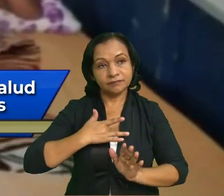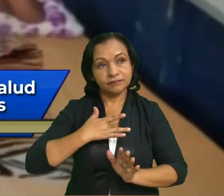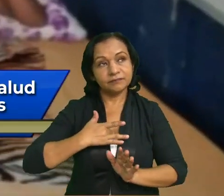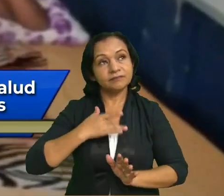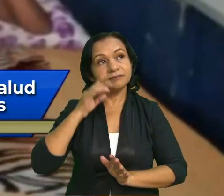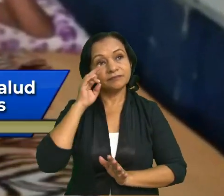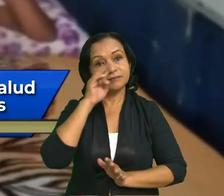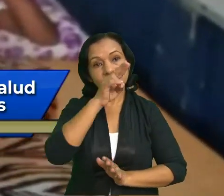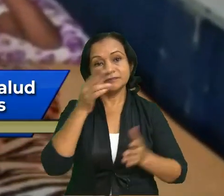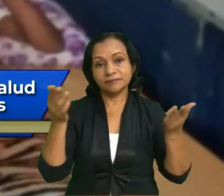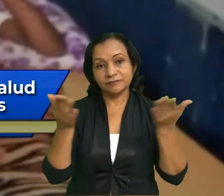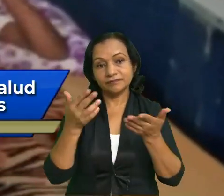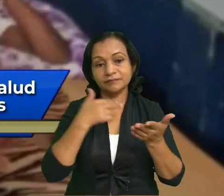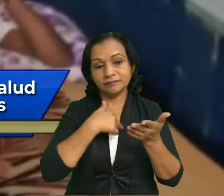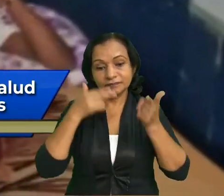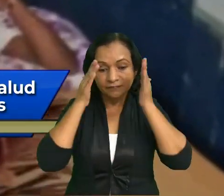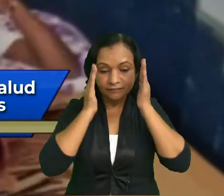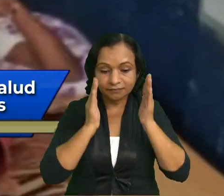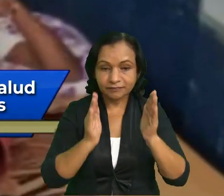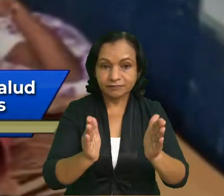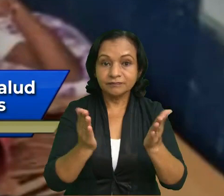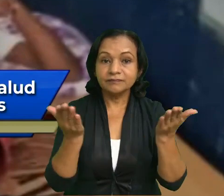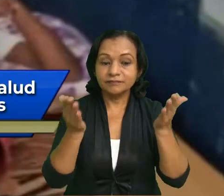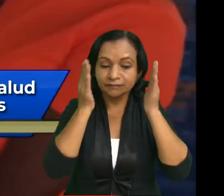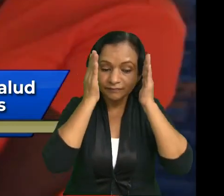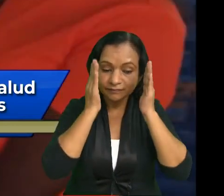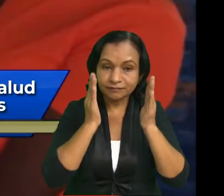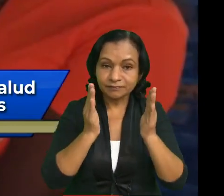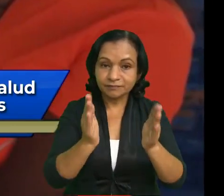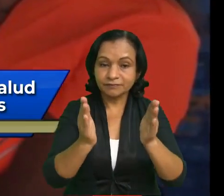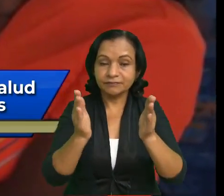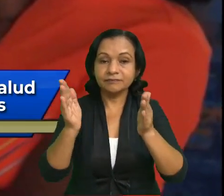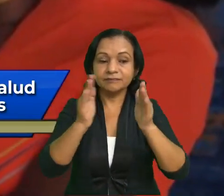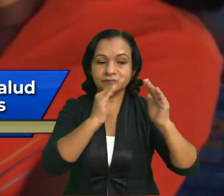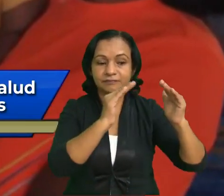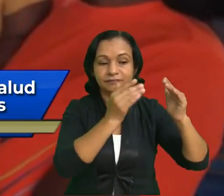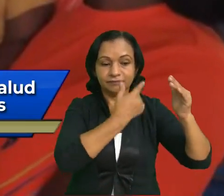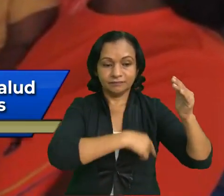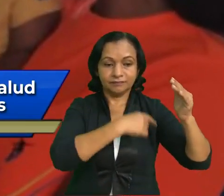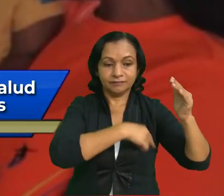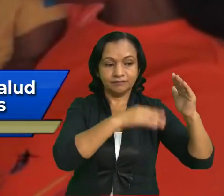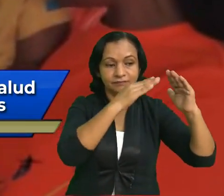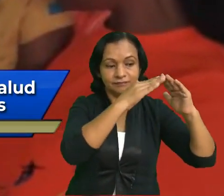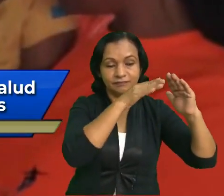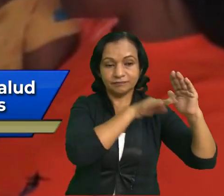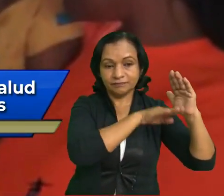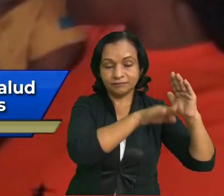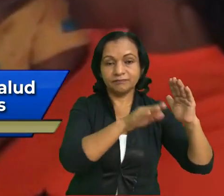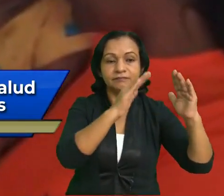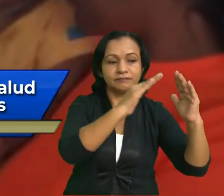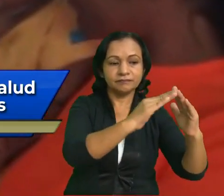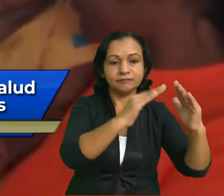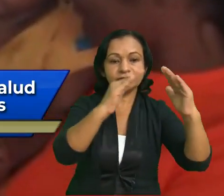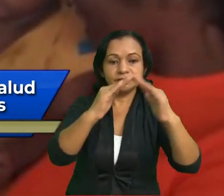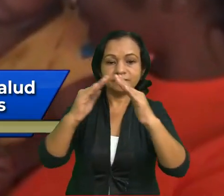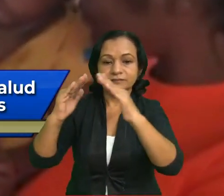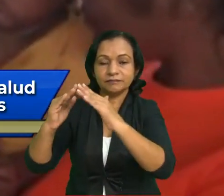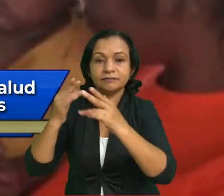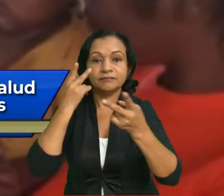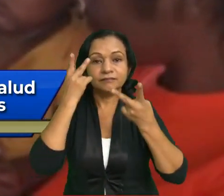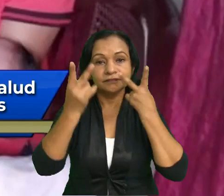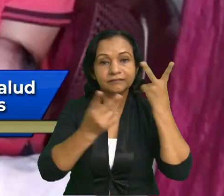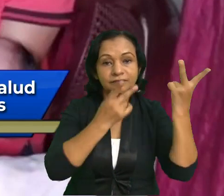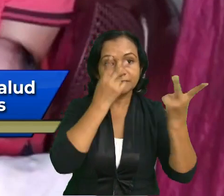vemos pues el tratamiento que se está haciendo y la atención brindada en albergue en las visitas casa a casa la necesidad de fortalecer